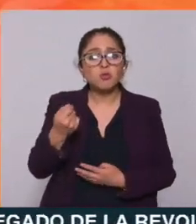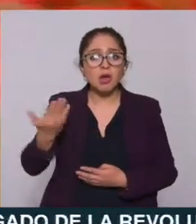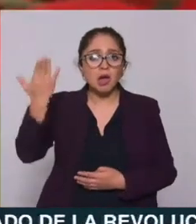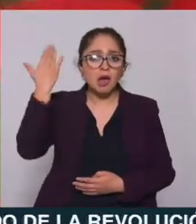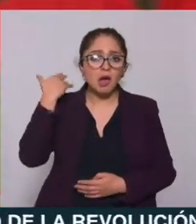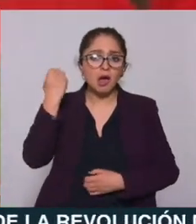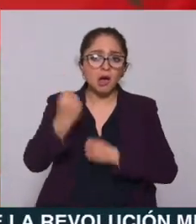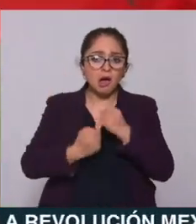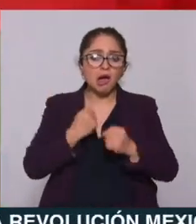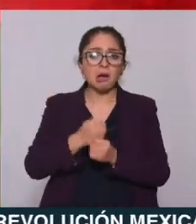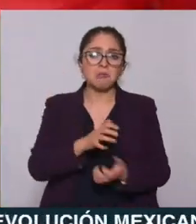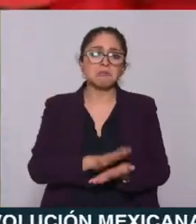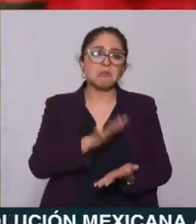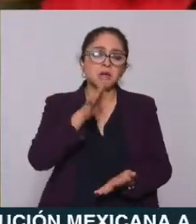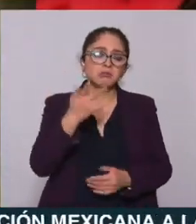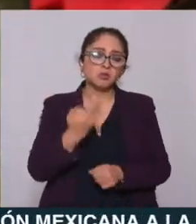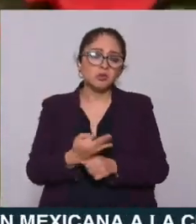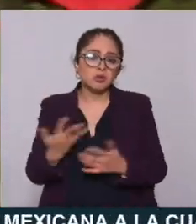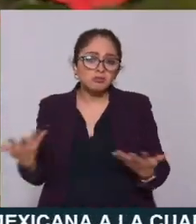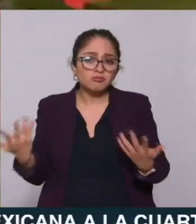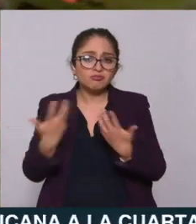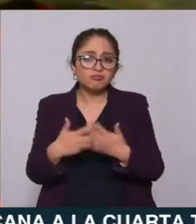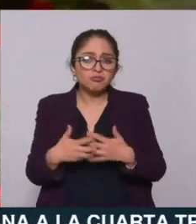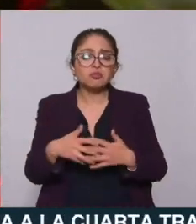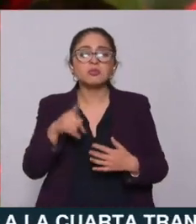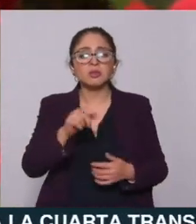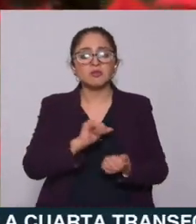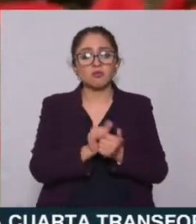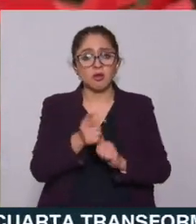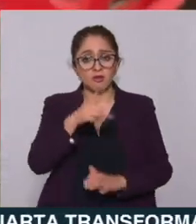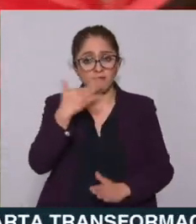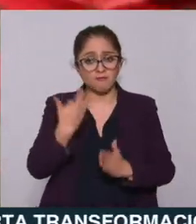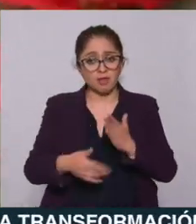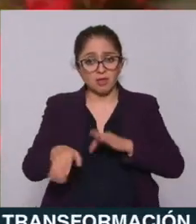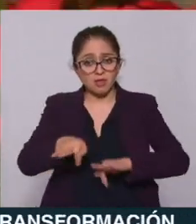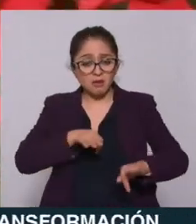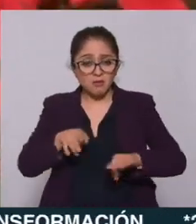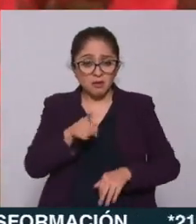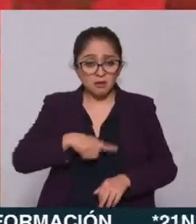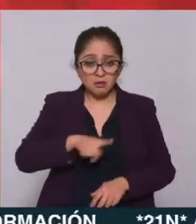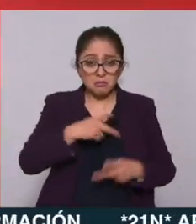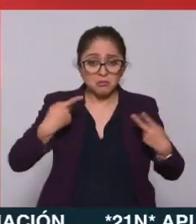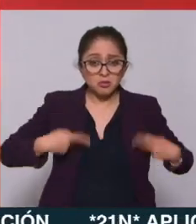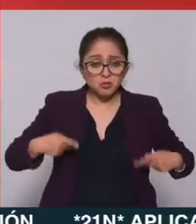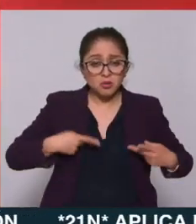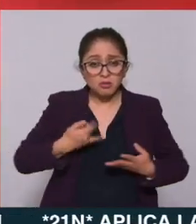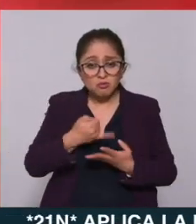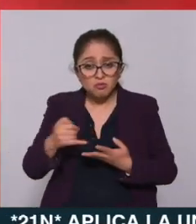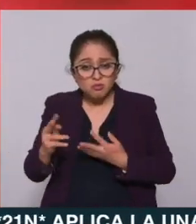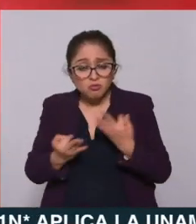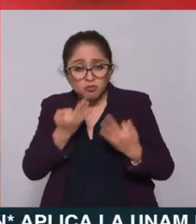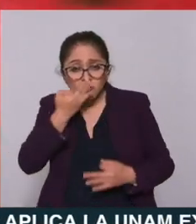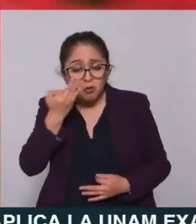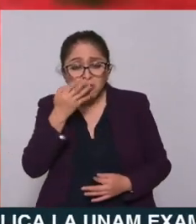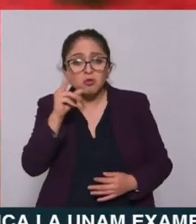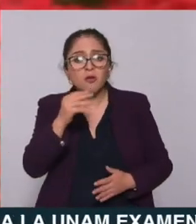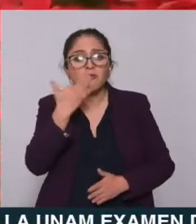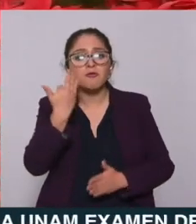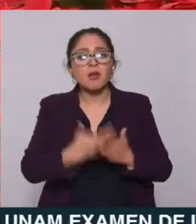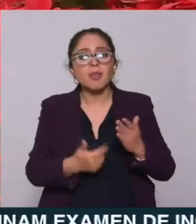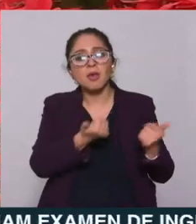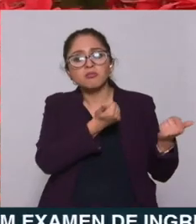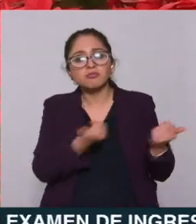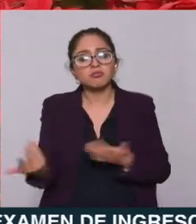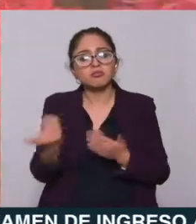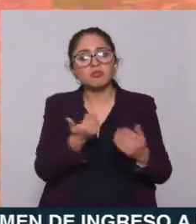años. Aseguran que esta baja en producción no se debe a la falta de trabajo por parte de los floricultores, sino a que no les llegaron a tiempo los